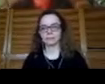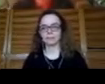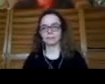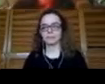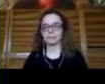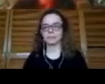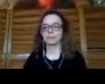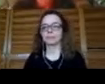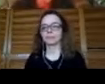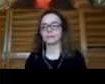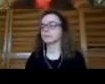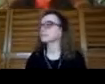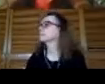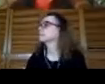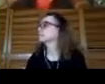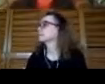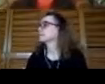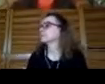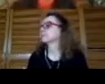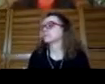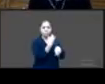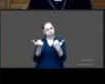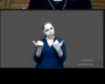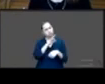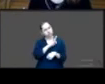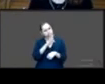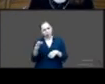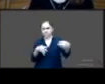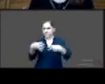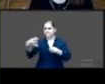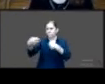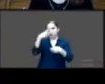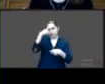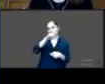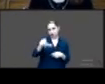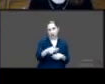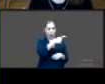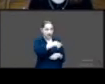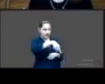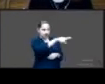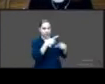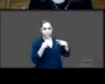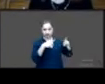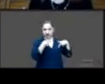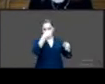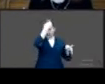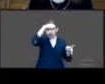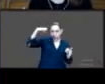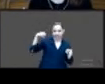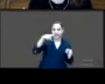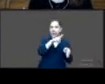llegar esta pregunta y que hagamos de este espacio un verdadero diálogo entre nuestras personas expertas y quienes estamos dando